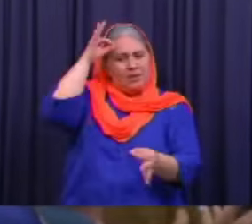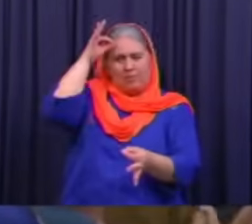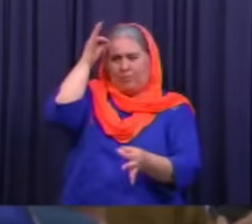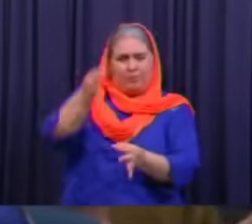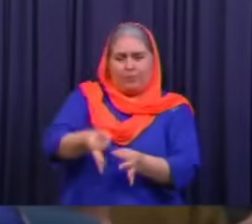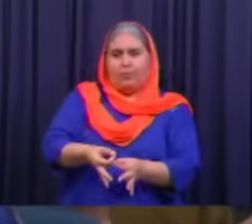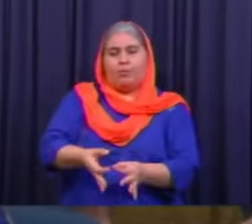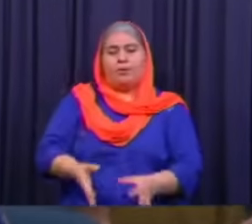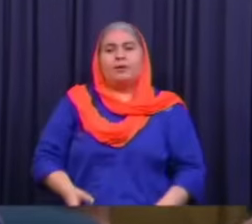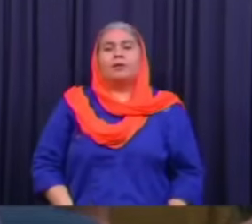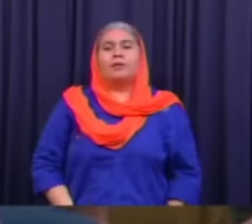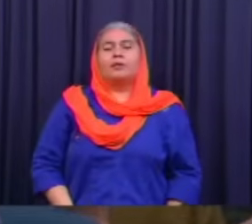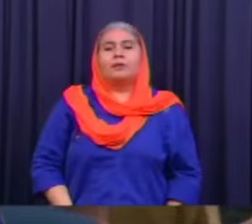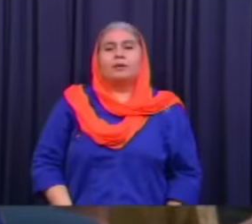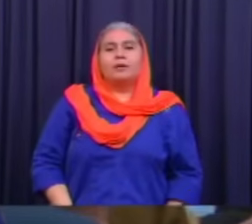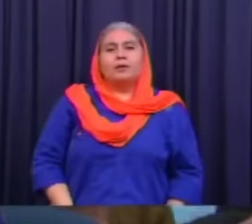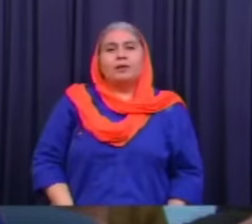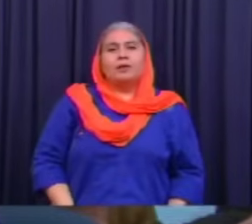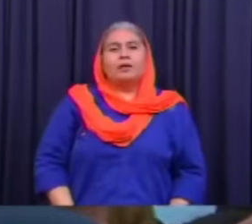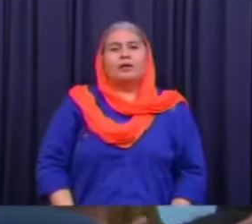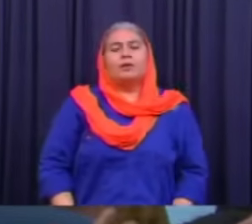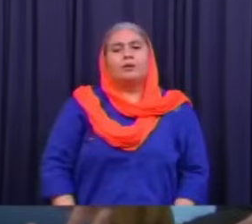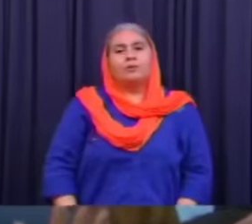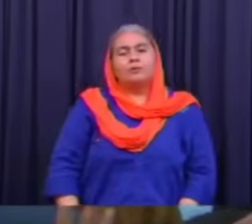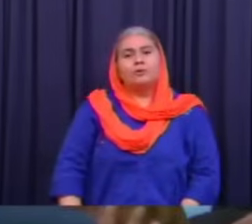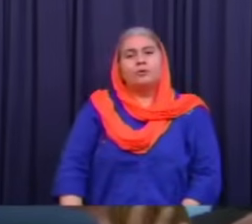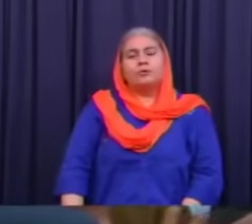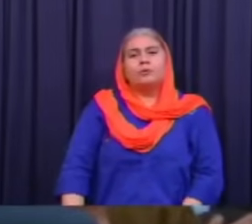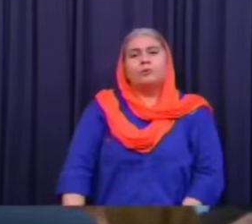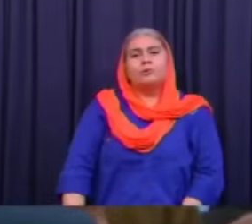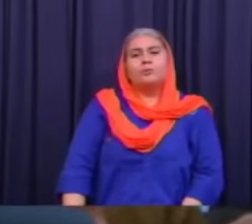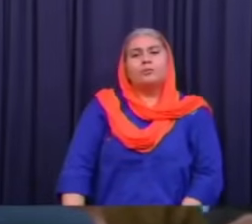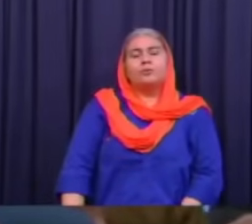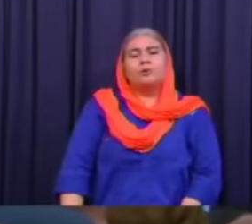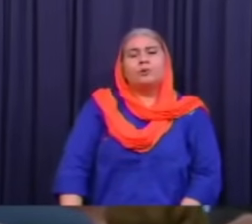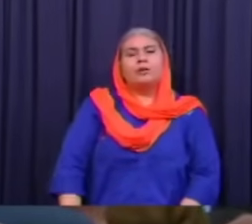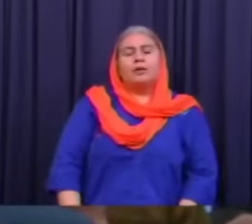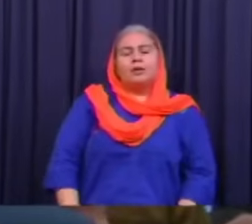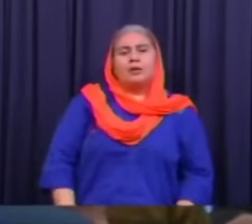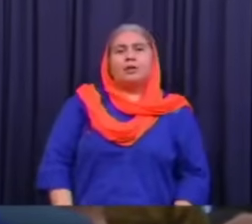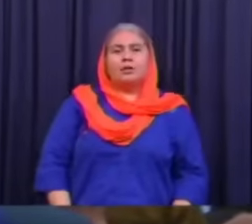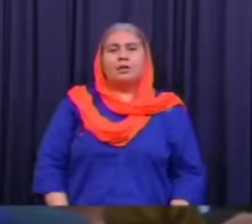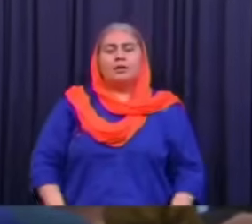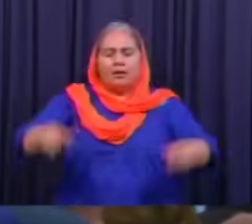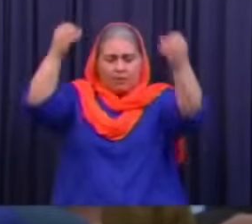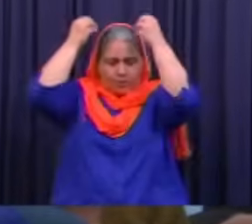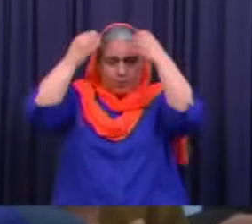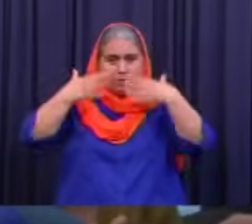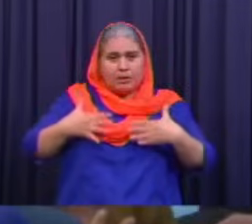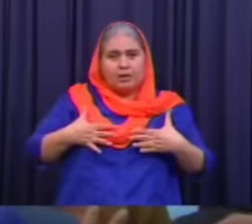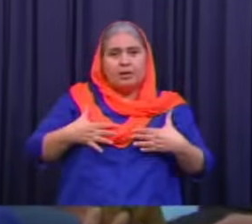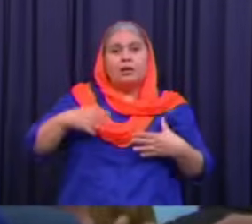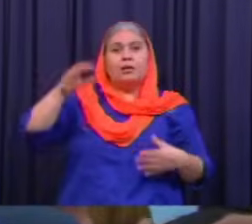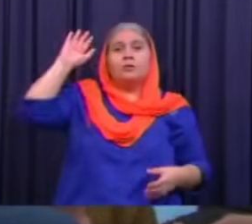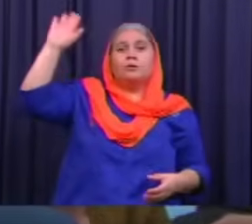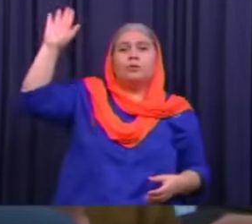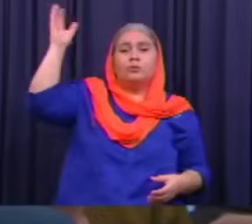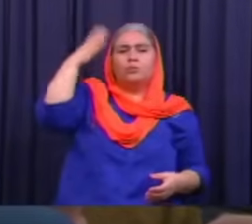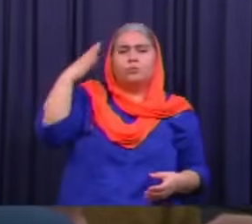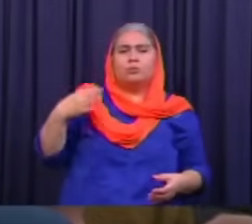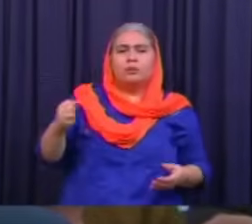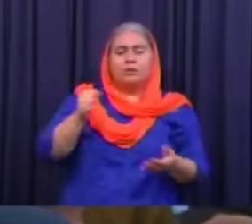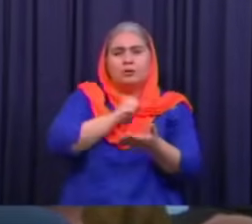tu santo espíritu por favor llénalos de ti señor en el nombre de Jesús de Nazaret que esta